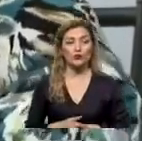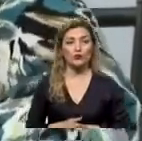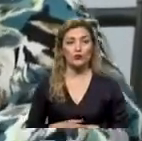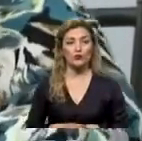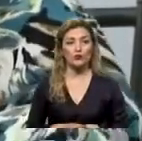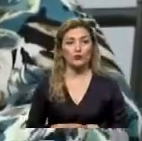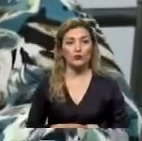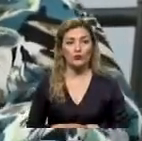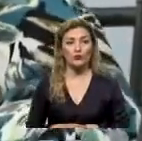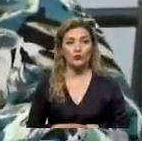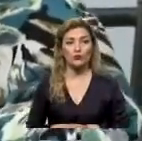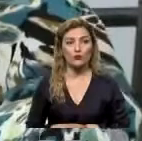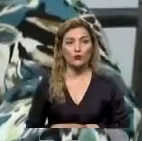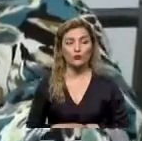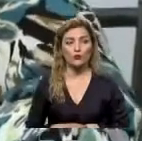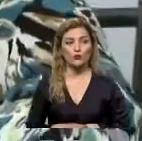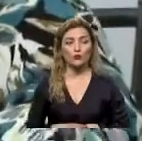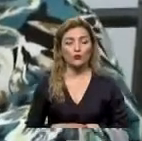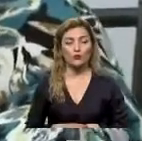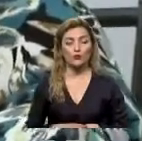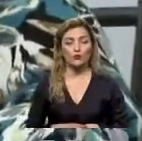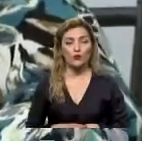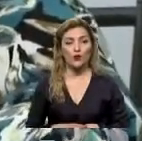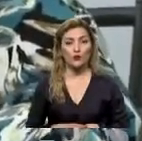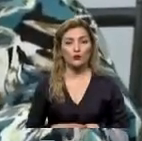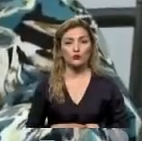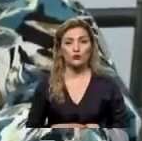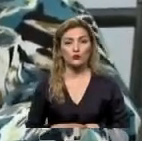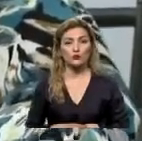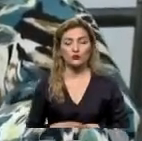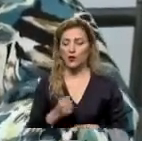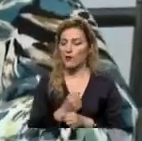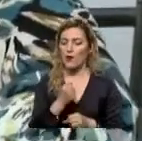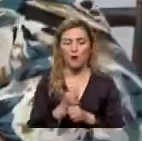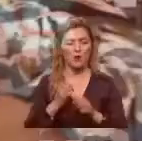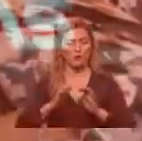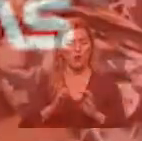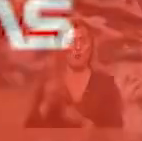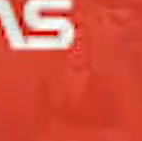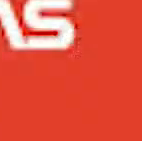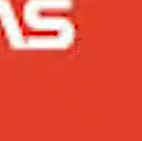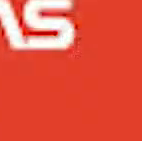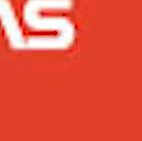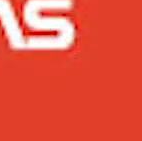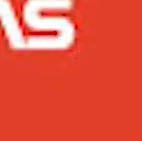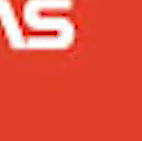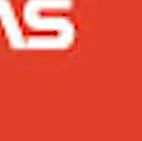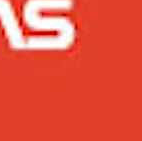precisamente las mejores fórmulas en la satisfacción de los derechos.